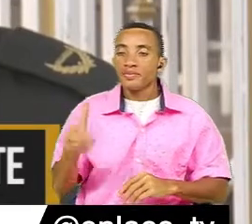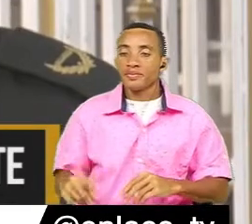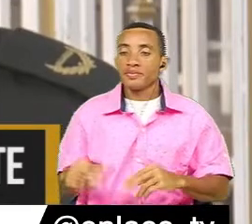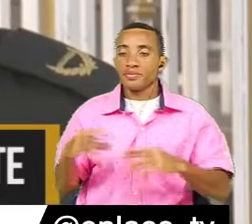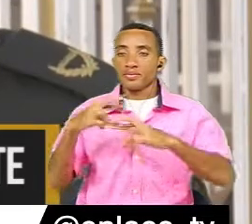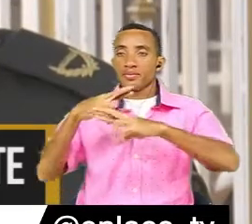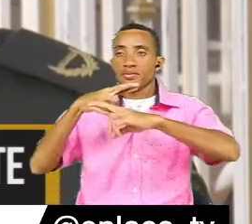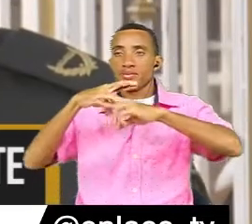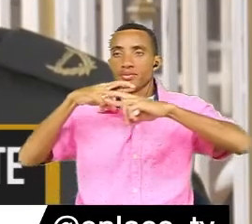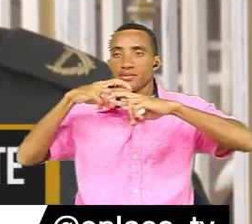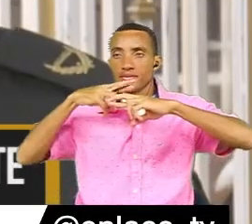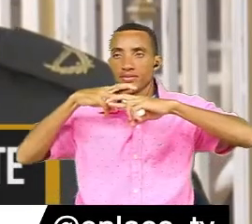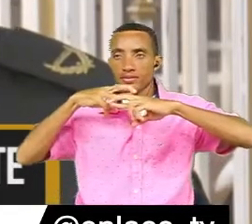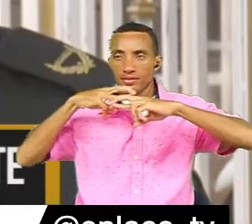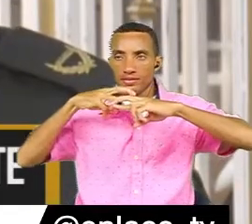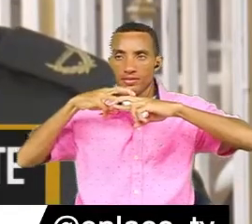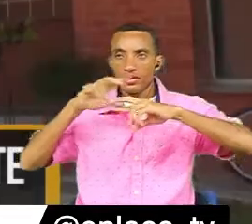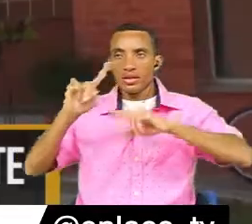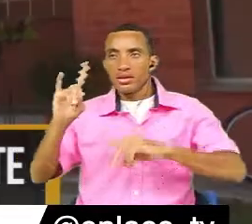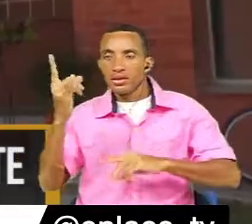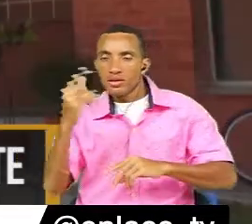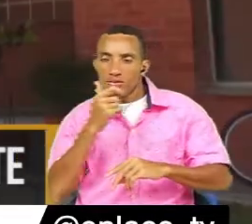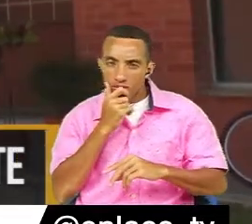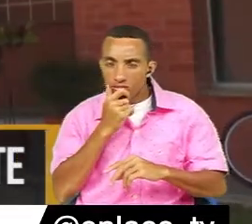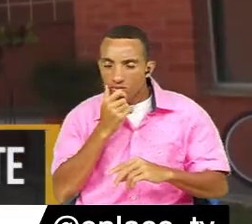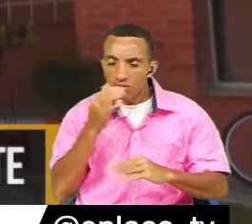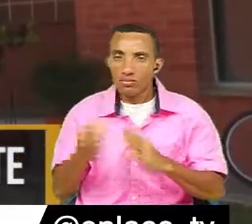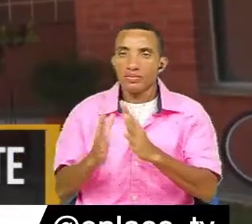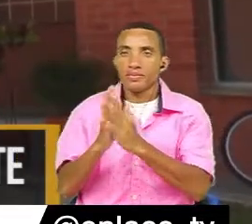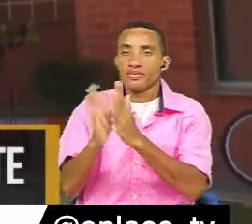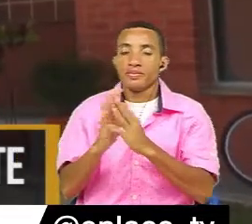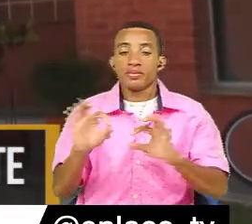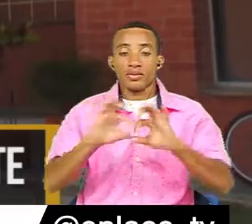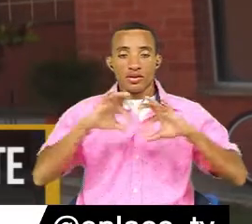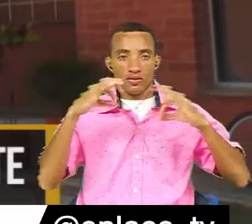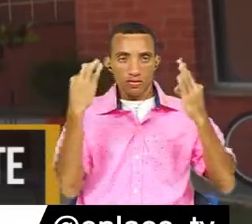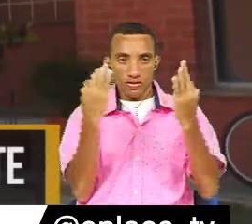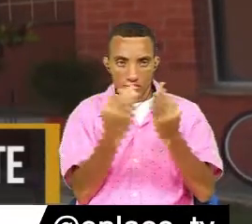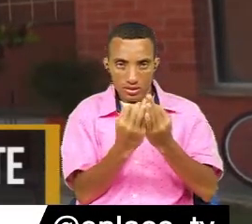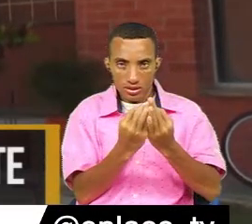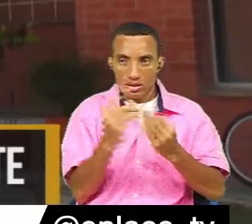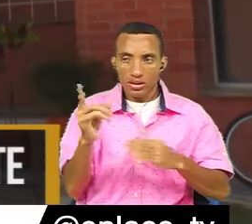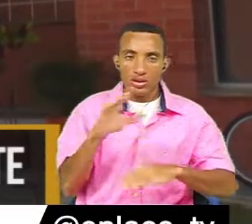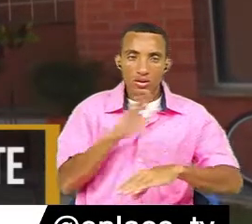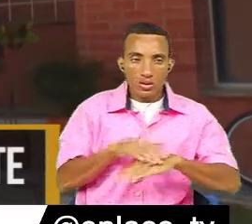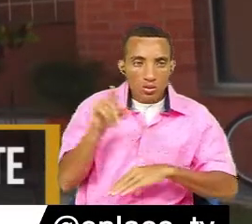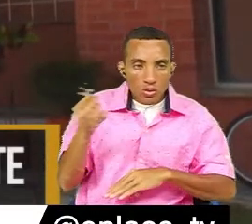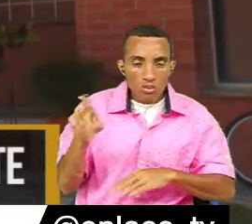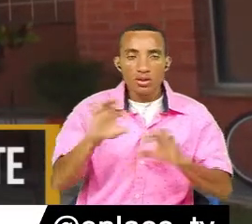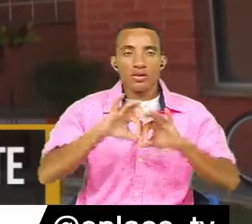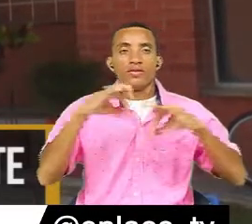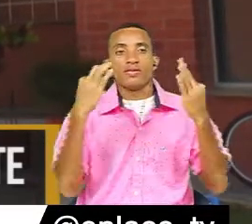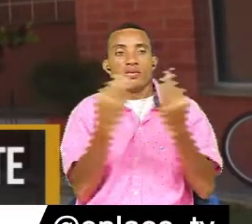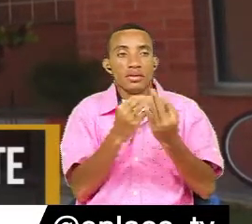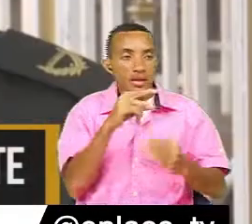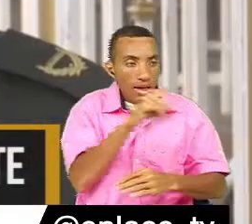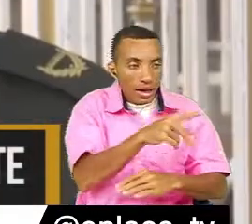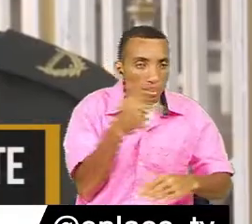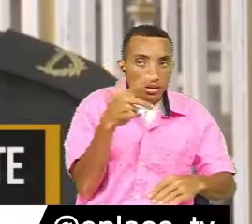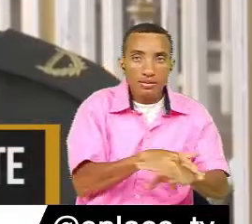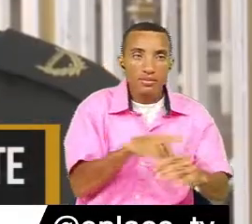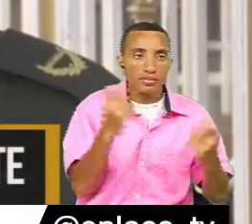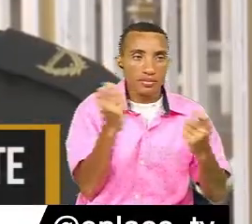pues nosotros poder dar alguna situación en firme. Las familias tanto del agredido como la de los agresores ya fueron enterados de la situación.